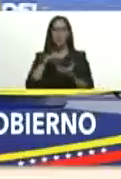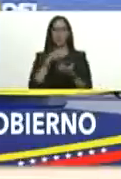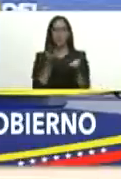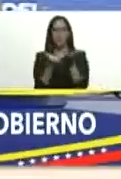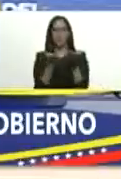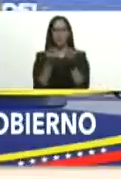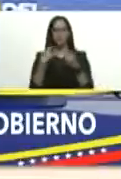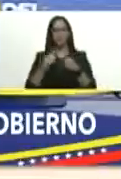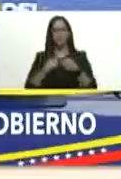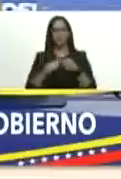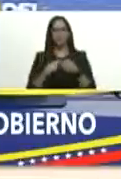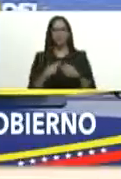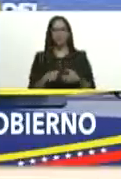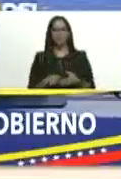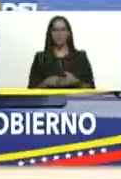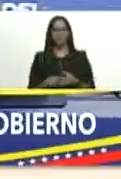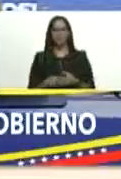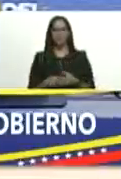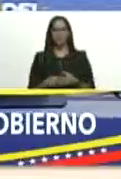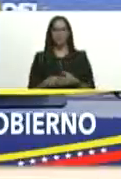gas.